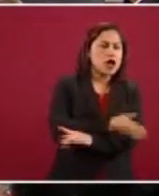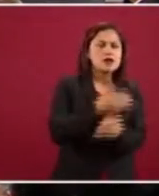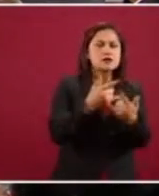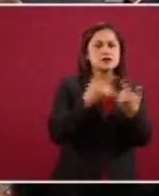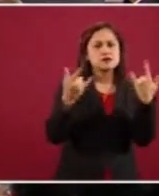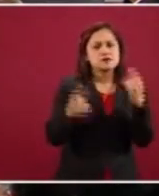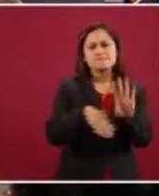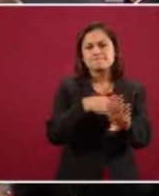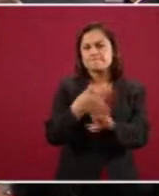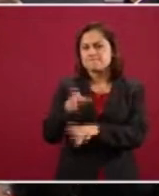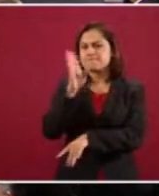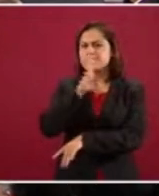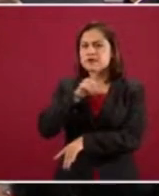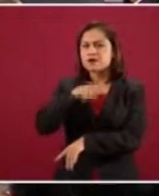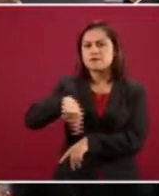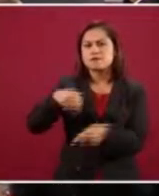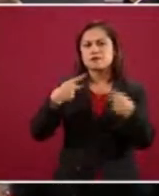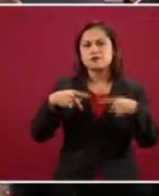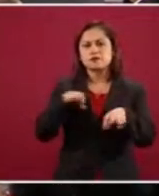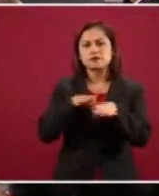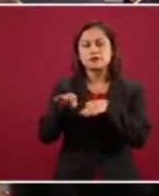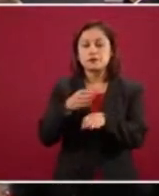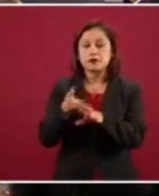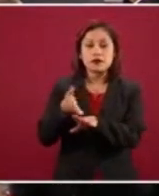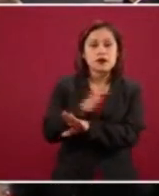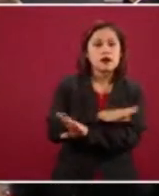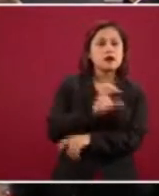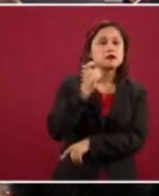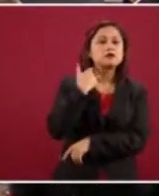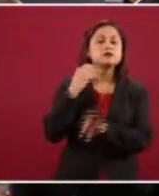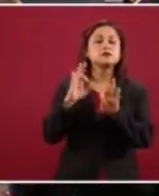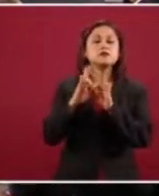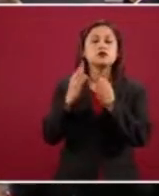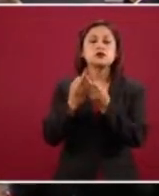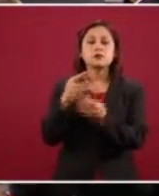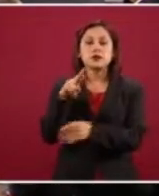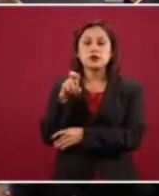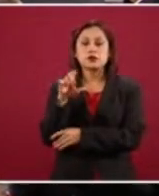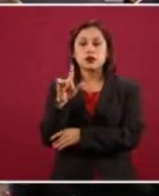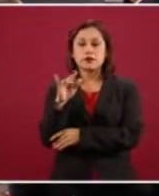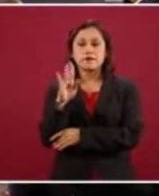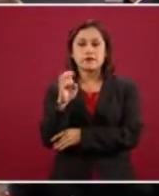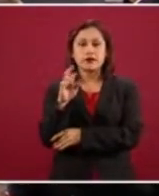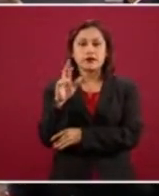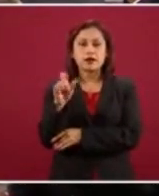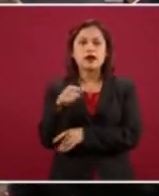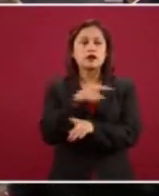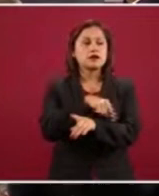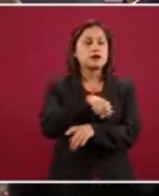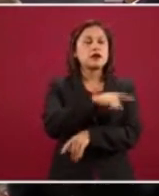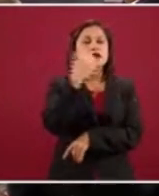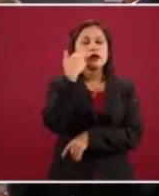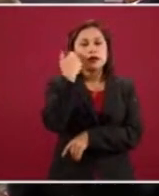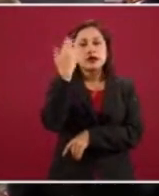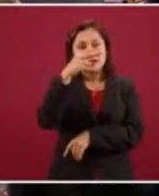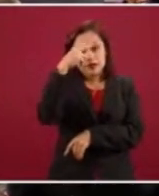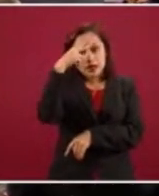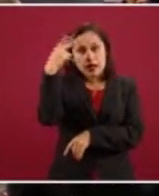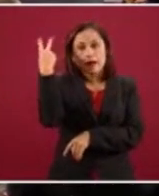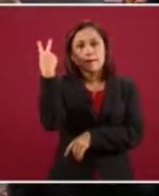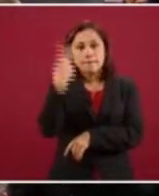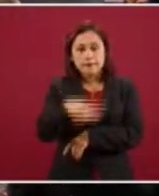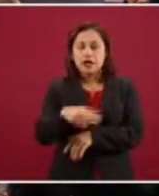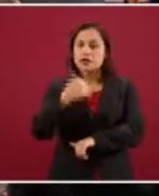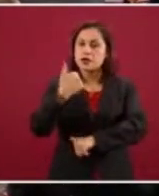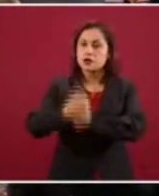Durante el periodo neoliberal se buscó que México fuera competitivo a través de ofertarle al